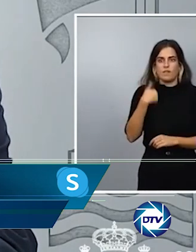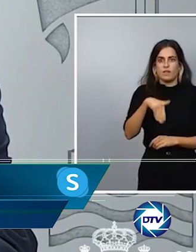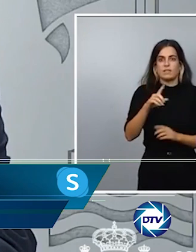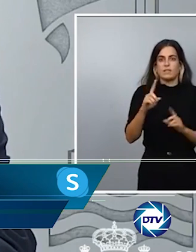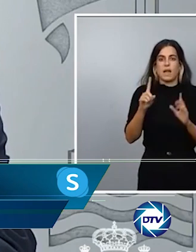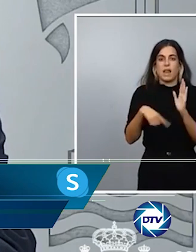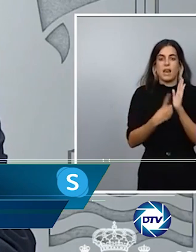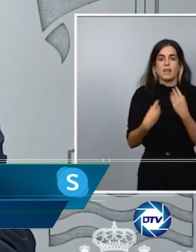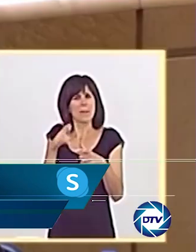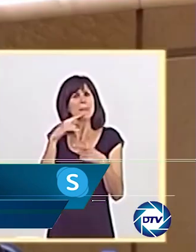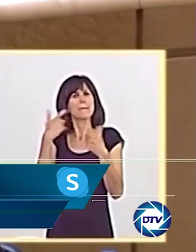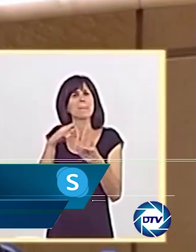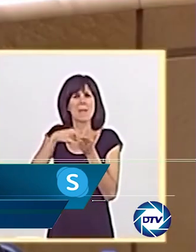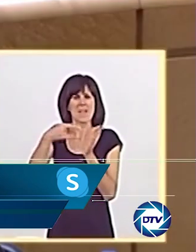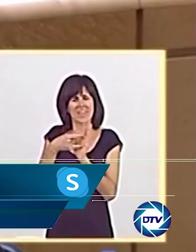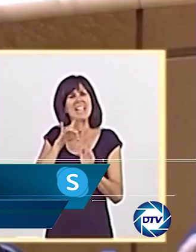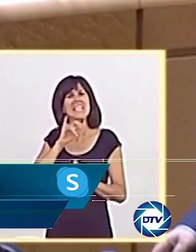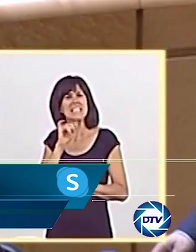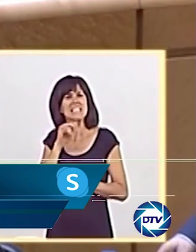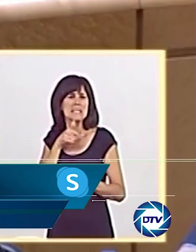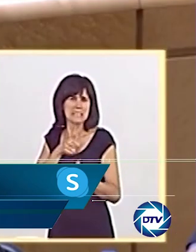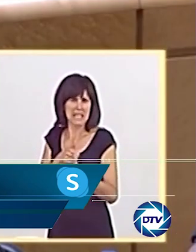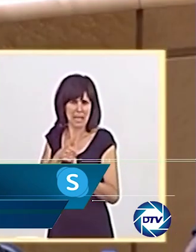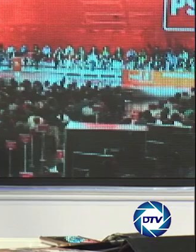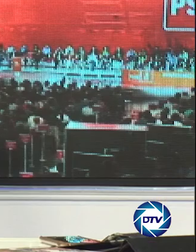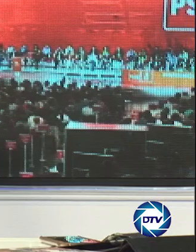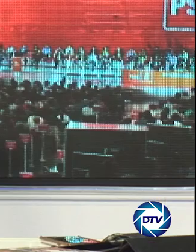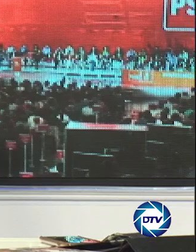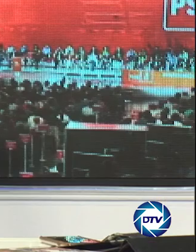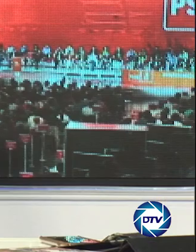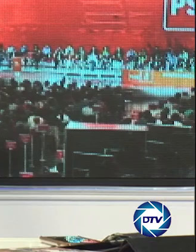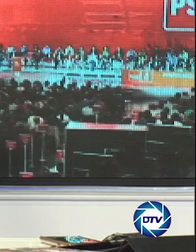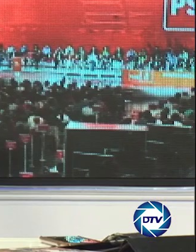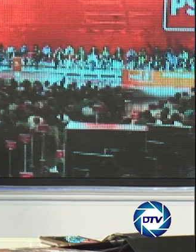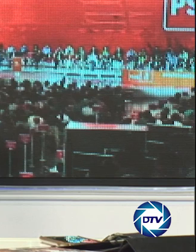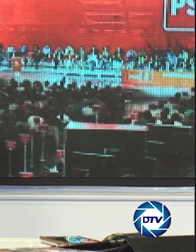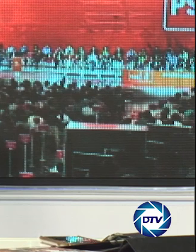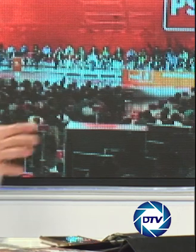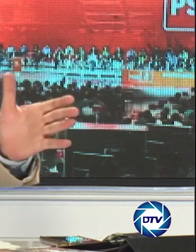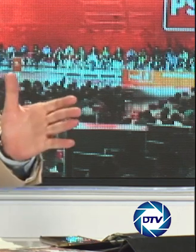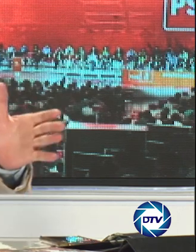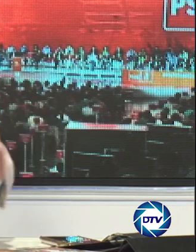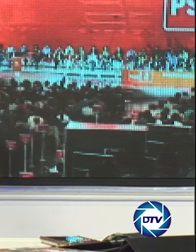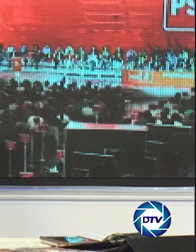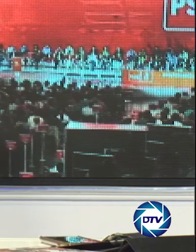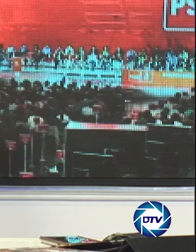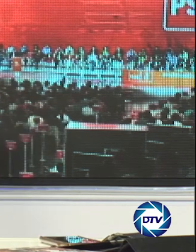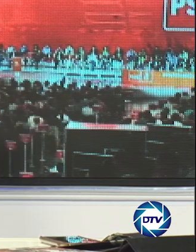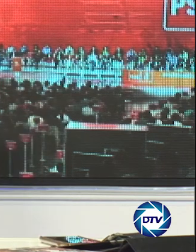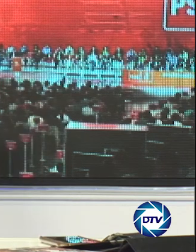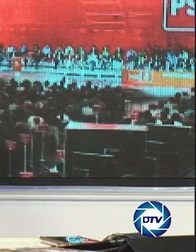destroza automáticamente, ¿no? ¿Y qué podemos esperar de esa reforma constitucional anunciada que está preparando